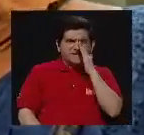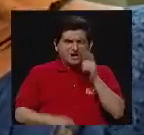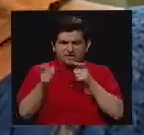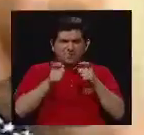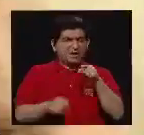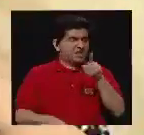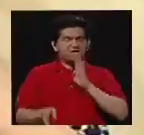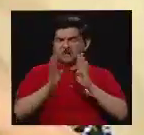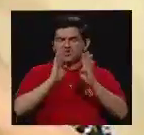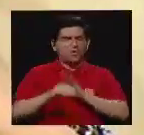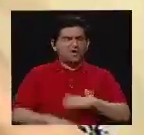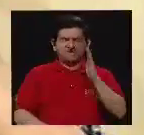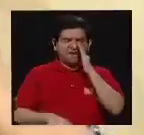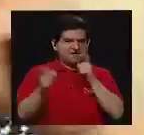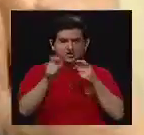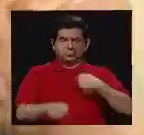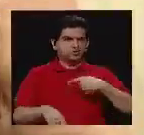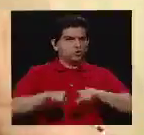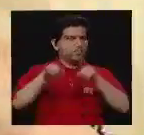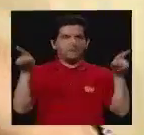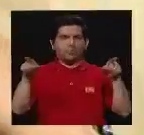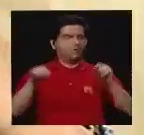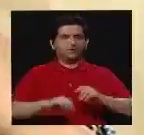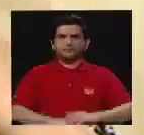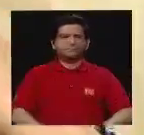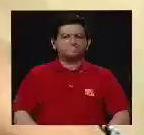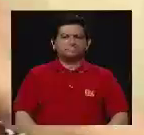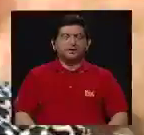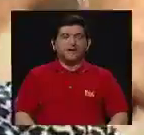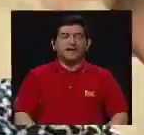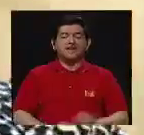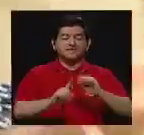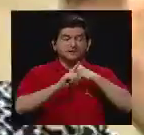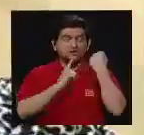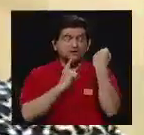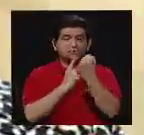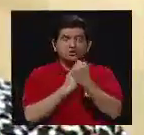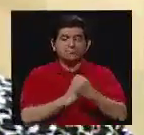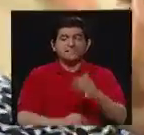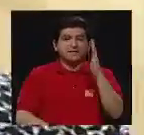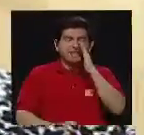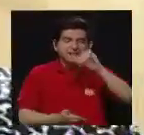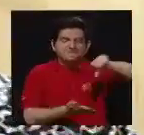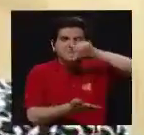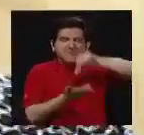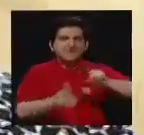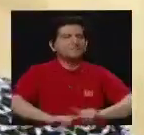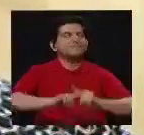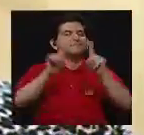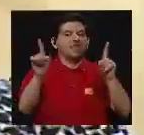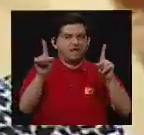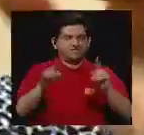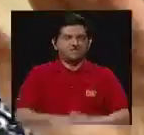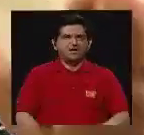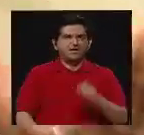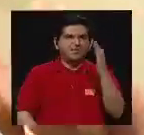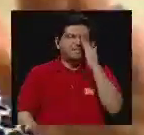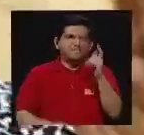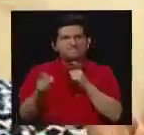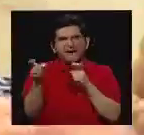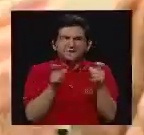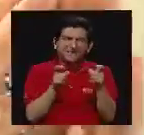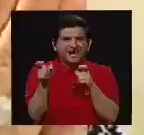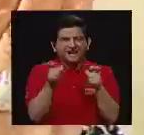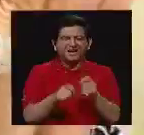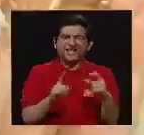matriarcado. No, ella no habla de matriarcado, ni yo. No, es sociedades matricéntricas, que es diferente. Ella, ¿por qué